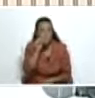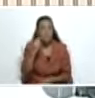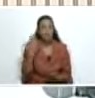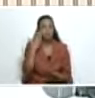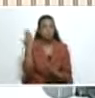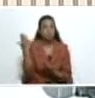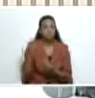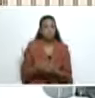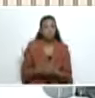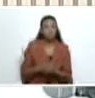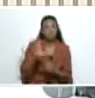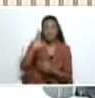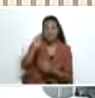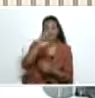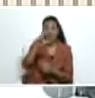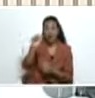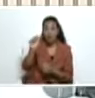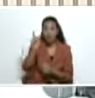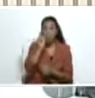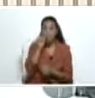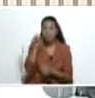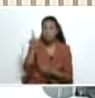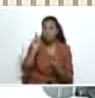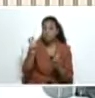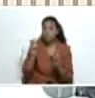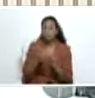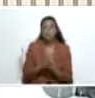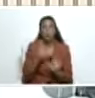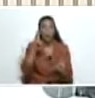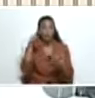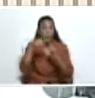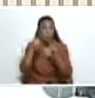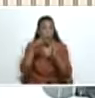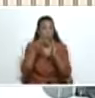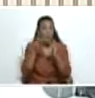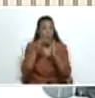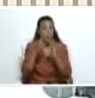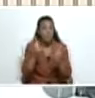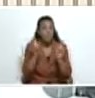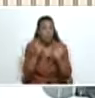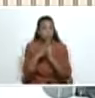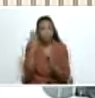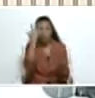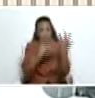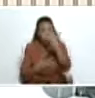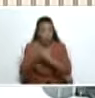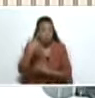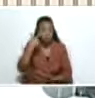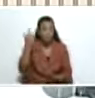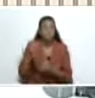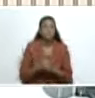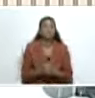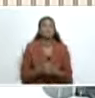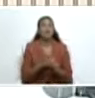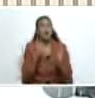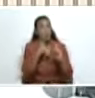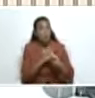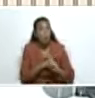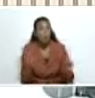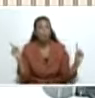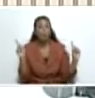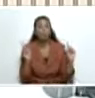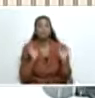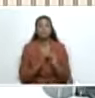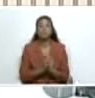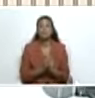Ya te veo y me acordé. A fondo con eso. No se dejes engañar con esa gente. Correcto.